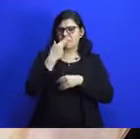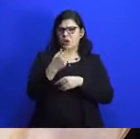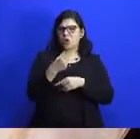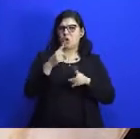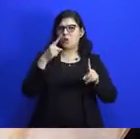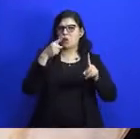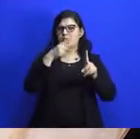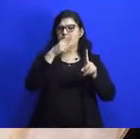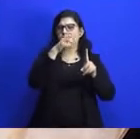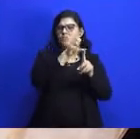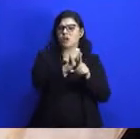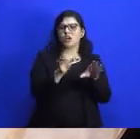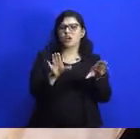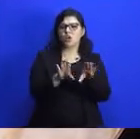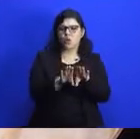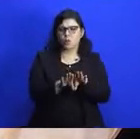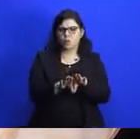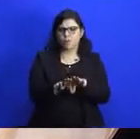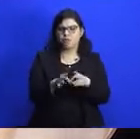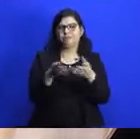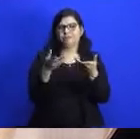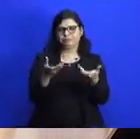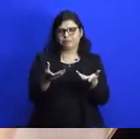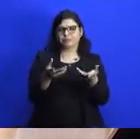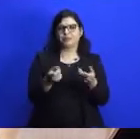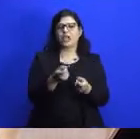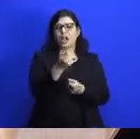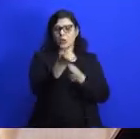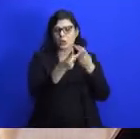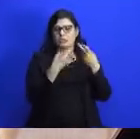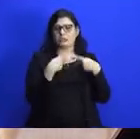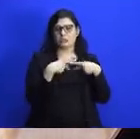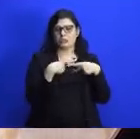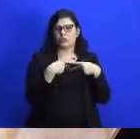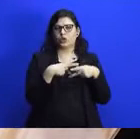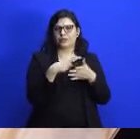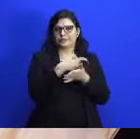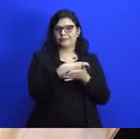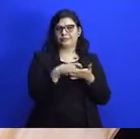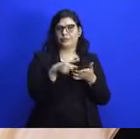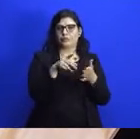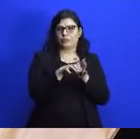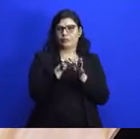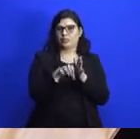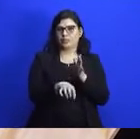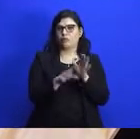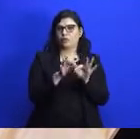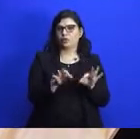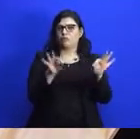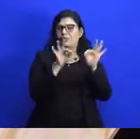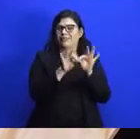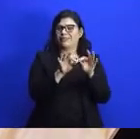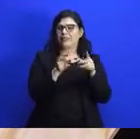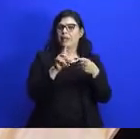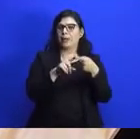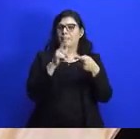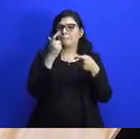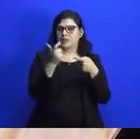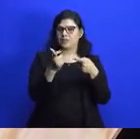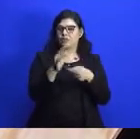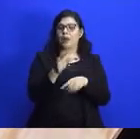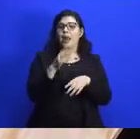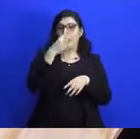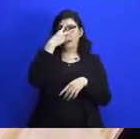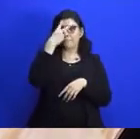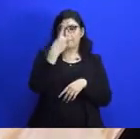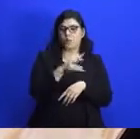estamos resolviendo grandes puntos de dolor de nuestros clientes. Uno de ellos es precio. 40% de la población en